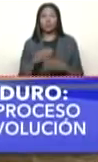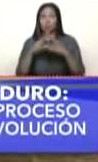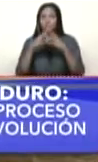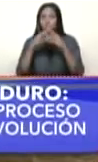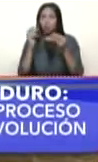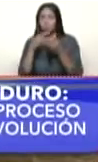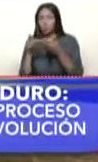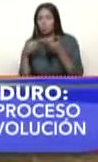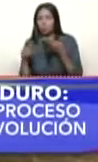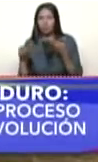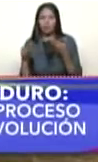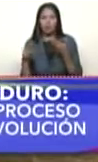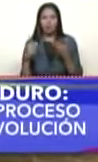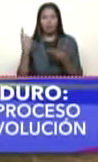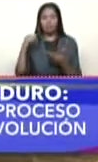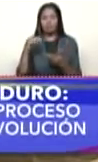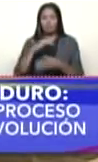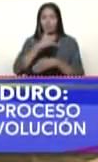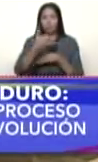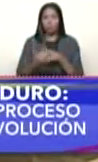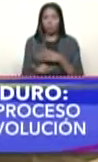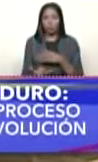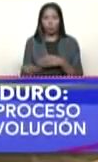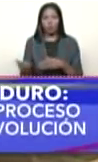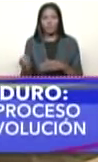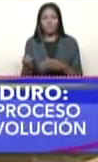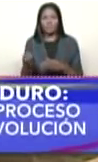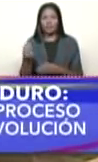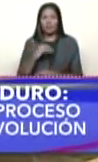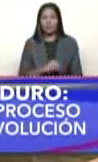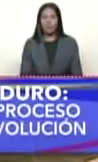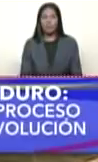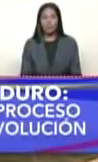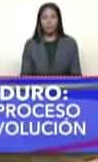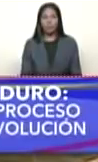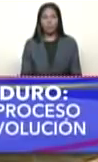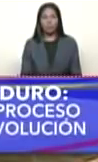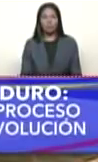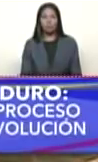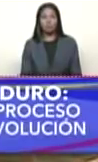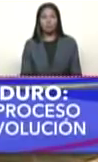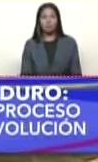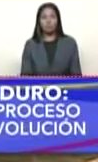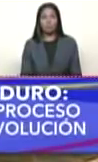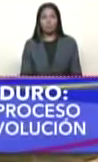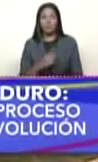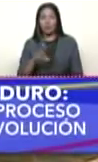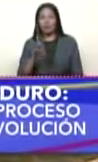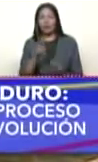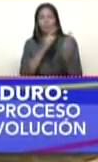todo eso yo quiero verlo hecho un plan, ya. Y encargo a la vicepresidenta ejecutiva,